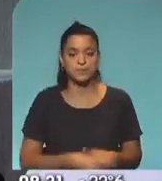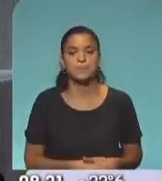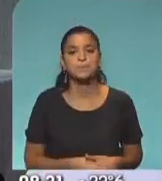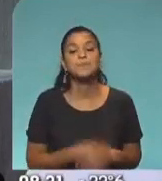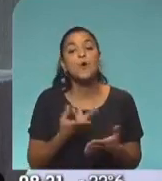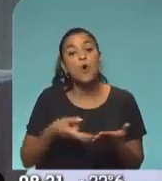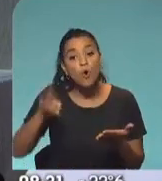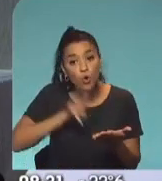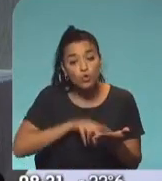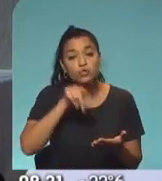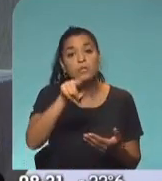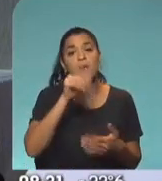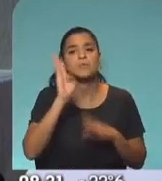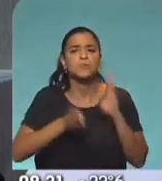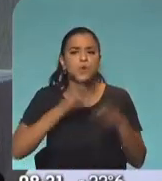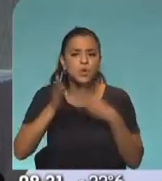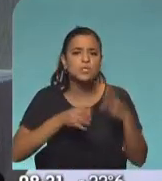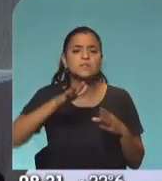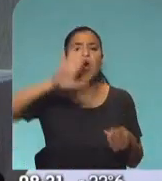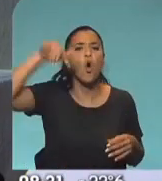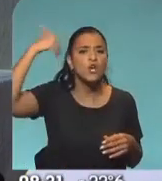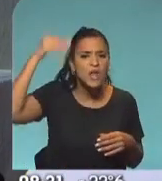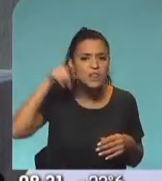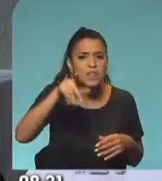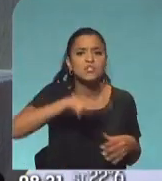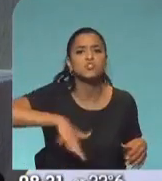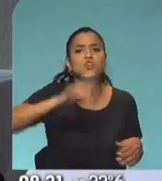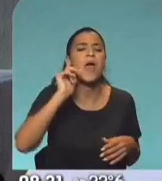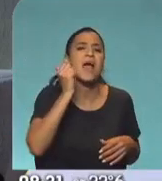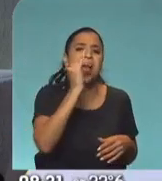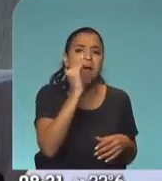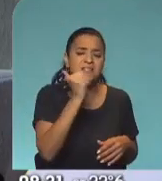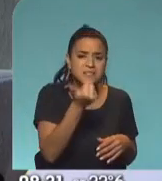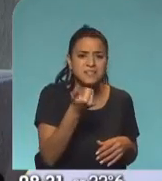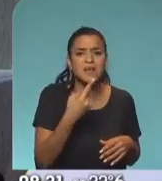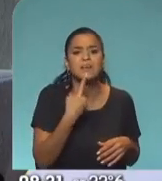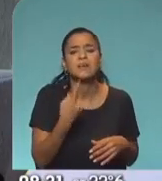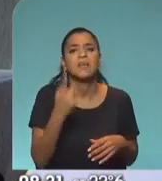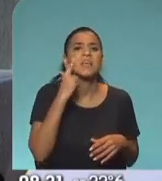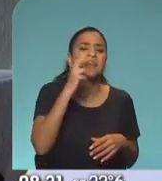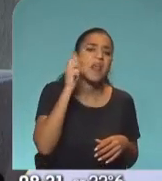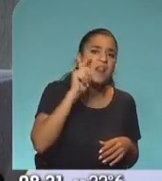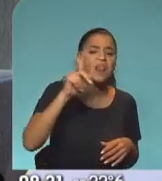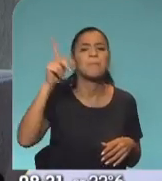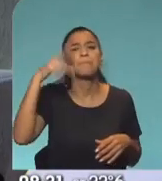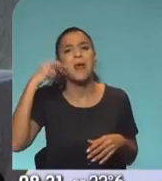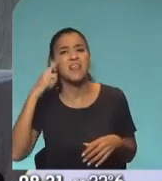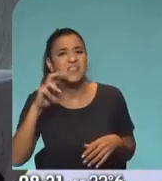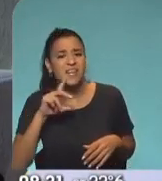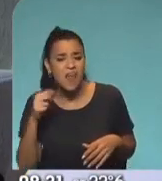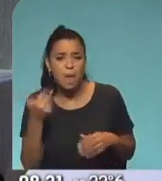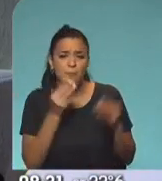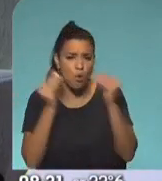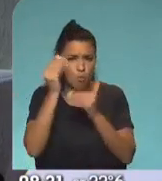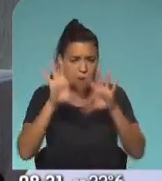Otra vez el recrudecimiento de la violencia en Medio Oriente, en la zona de Gaza, entre israelíes y palestinos, que preocupa al